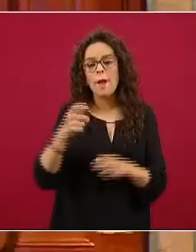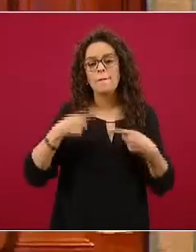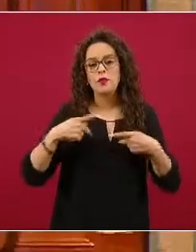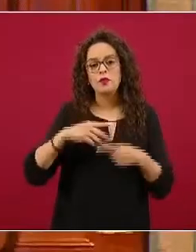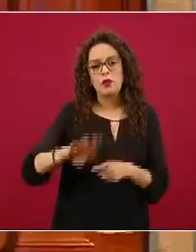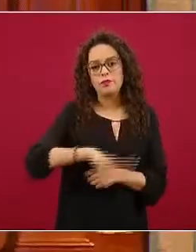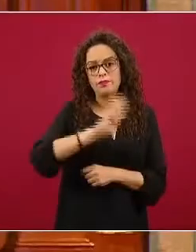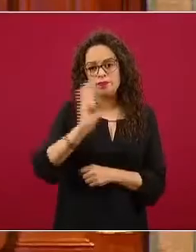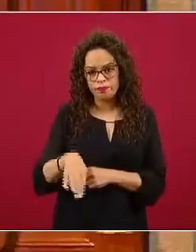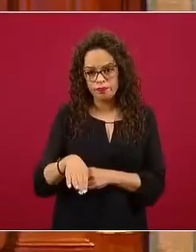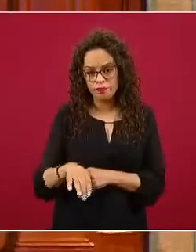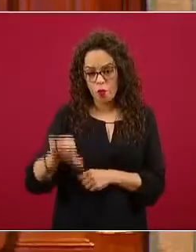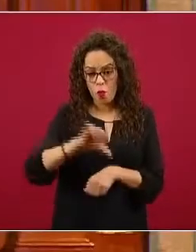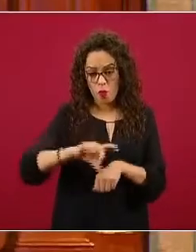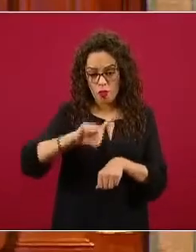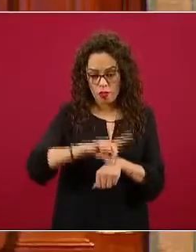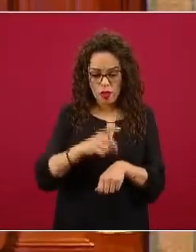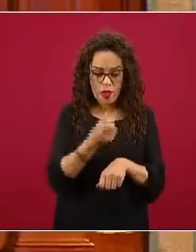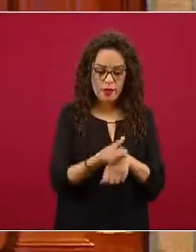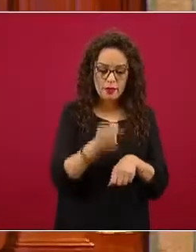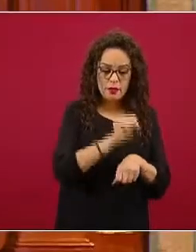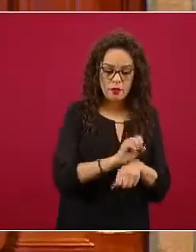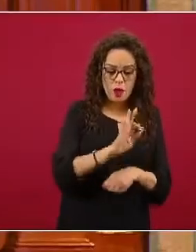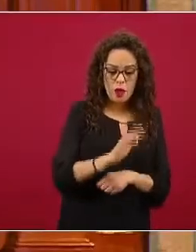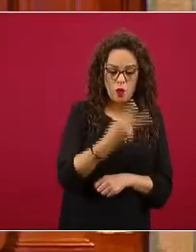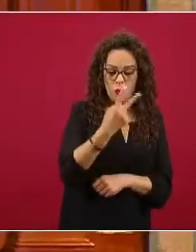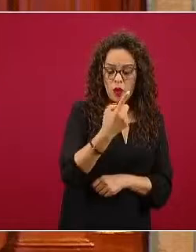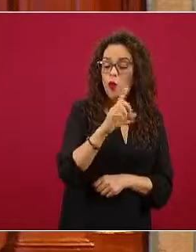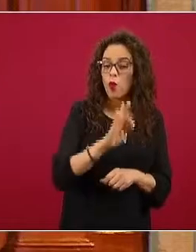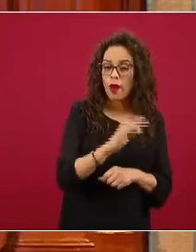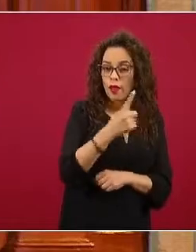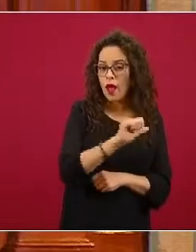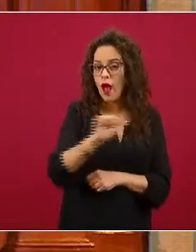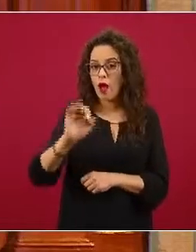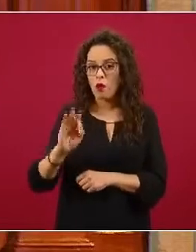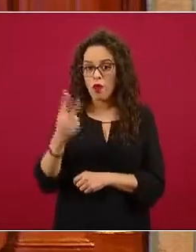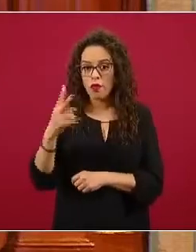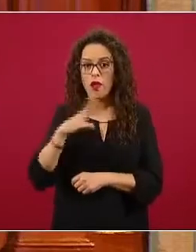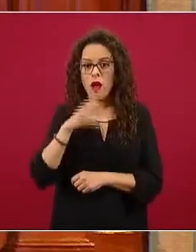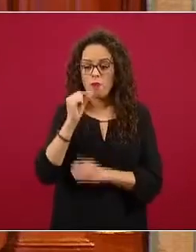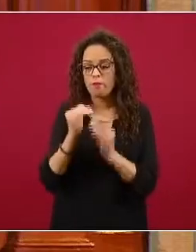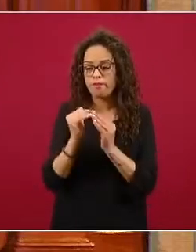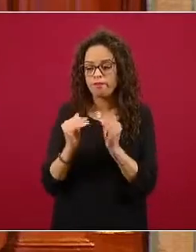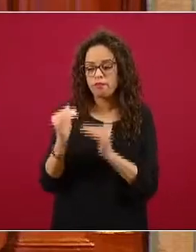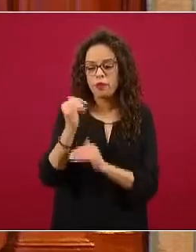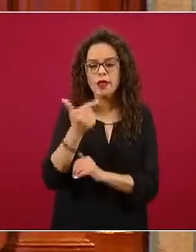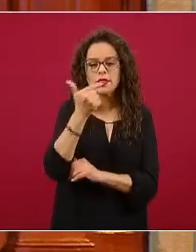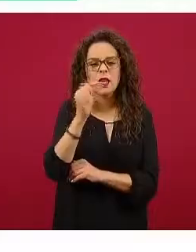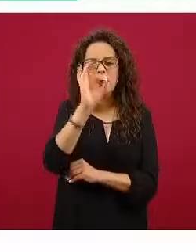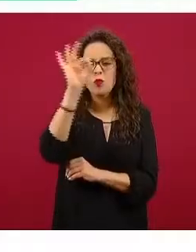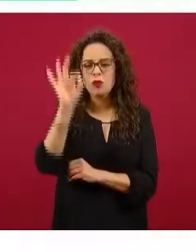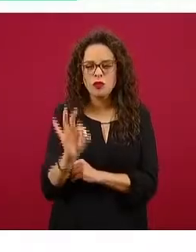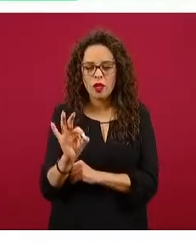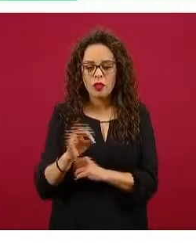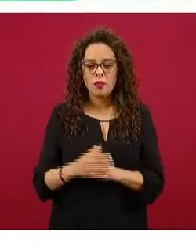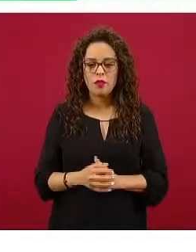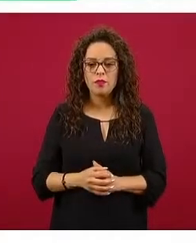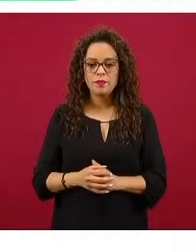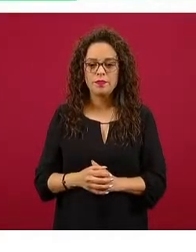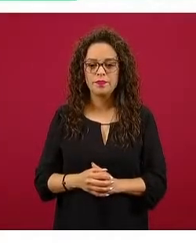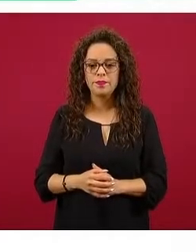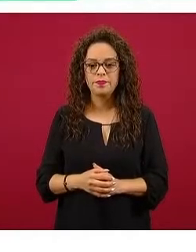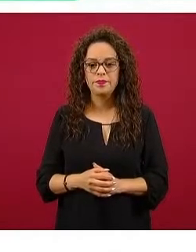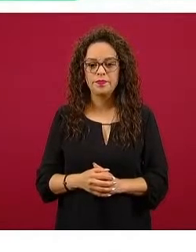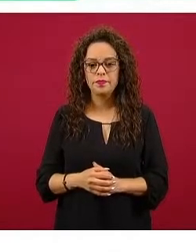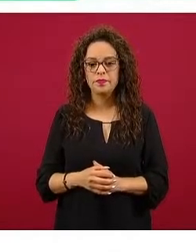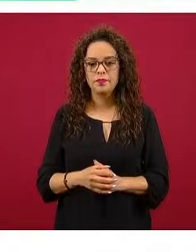hoy. Entre la semana 41 y 42 hay un incremento de más 7%, que en números